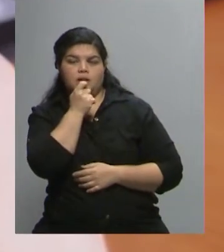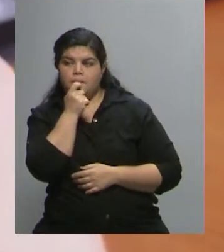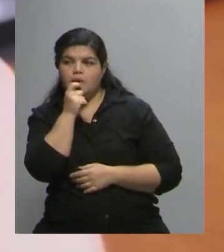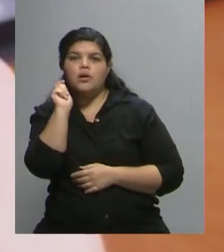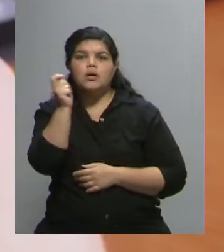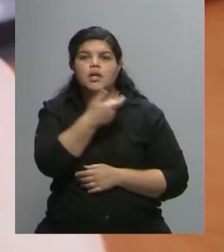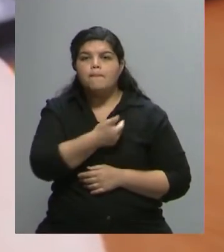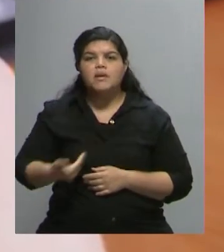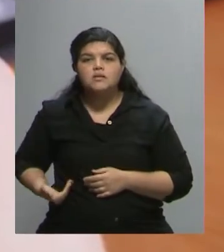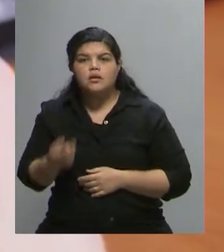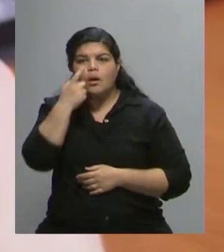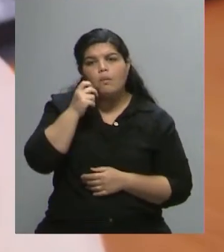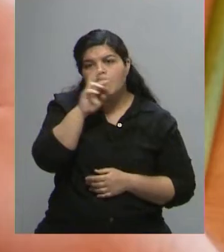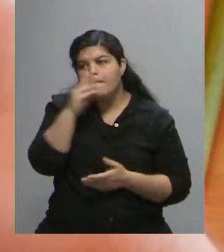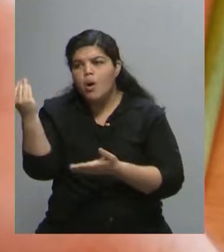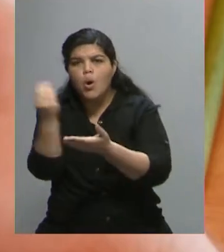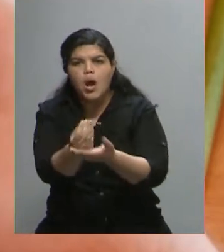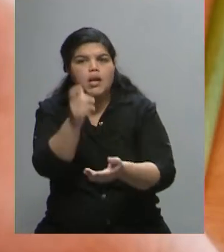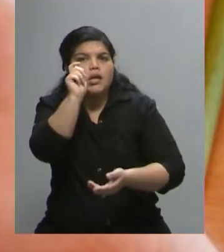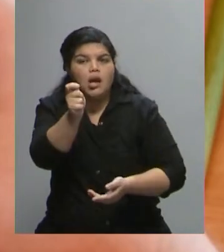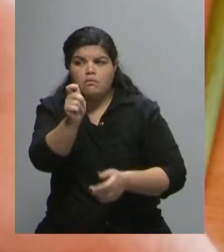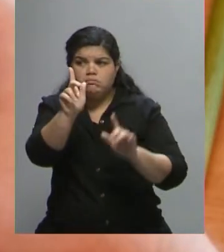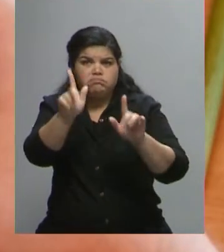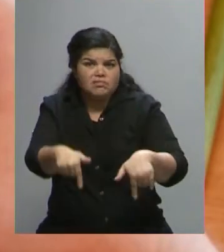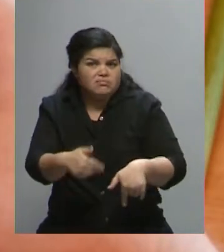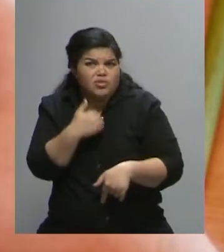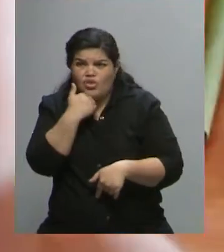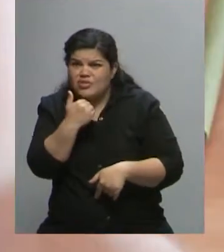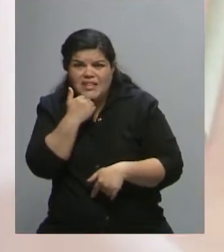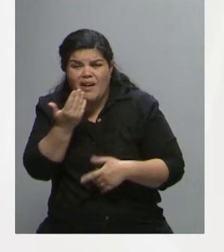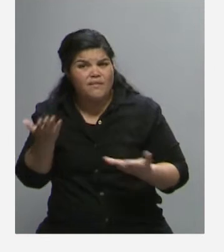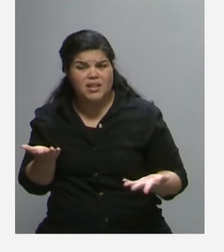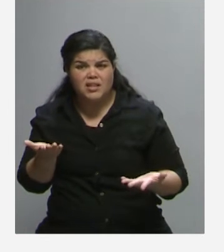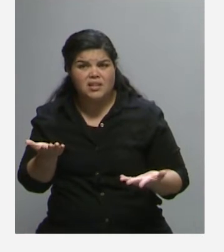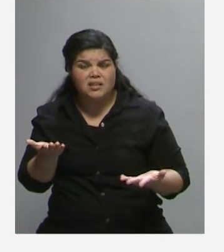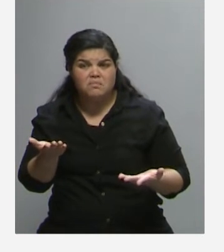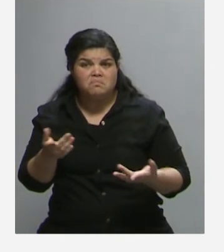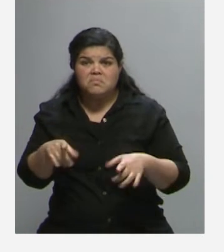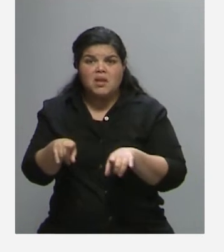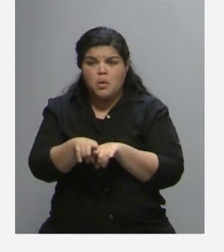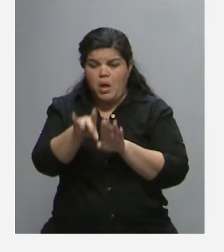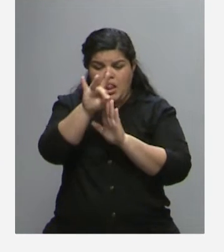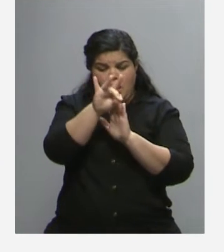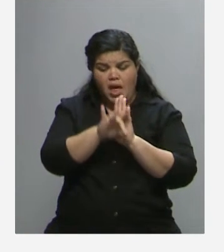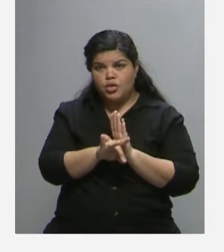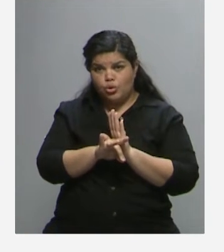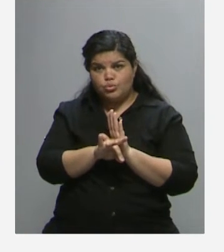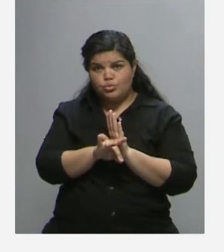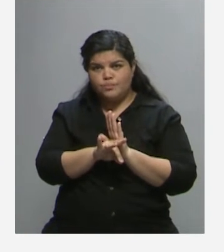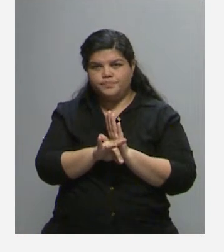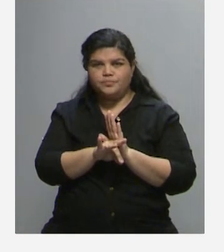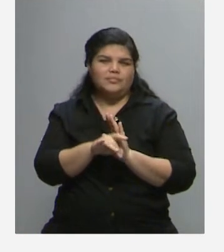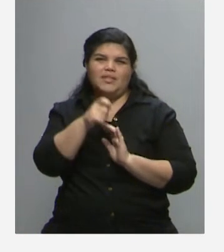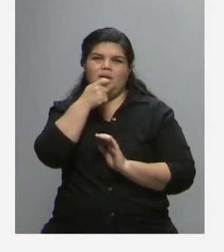próximo presidente o presidente de los argentinos son idénticas a el fracaso de Big Data en predecir la irrupción de Donald Trump en